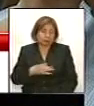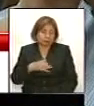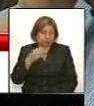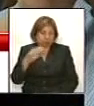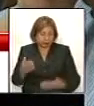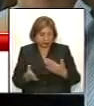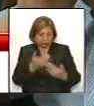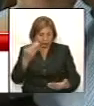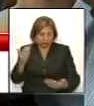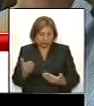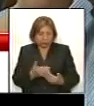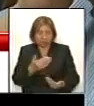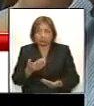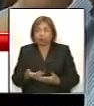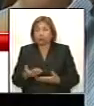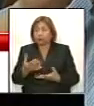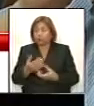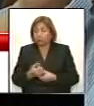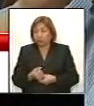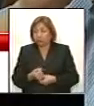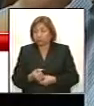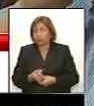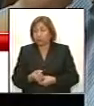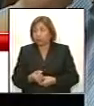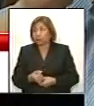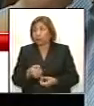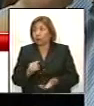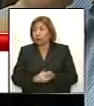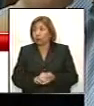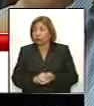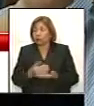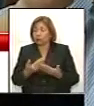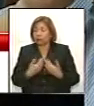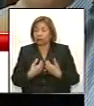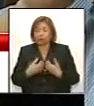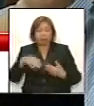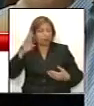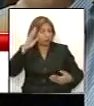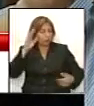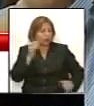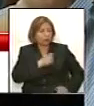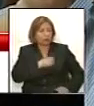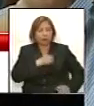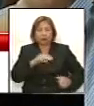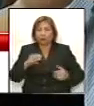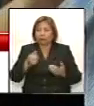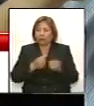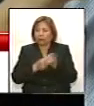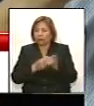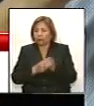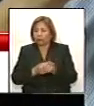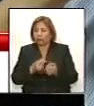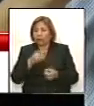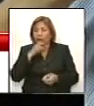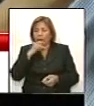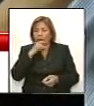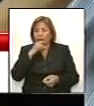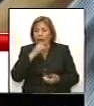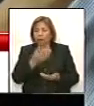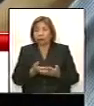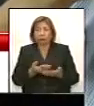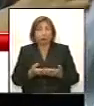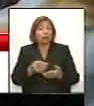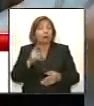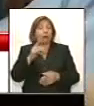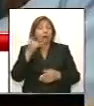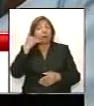más factible es igual residir en tal caso en la comisaría, y si AOB tiene algún problema, en tal caso buscar el apoyo de un abogado del Centro de Emergencia Mujer, o llamar en tal caso a la línea